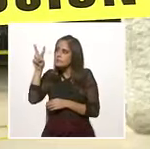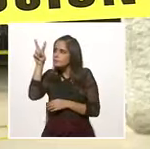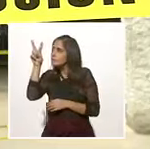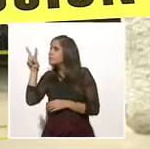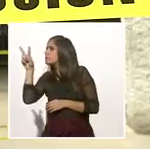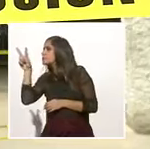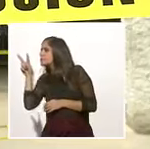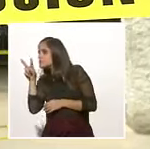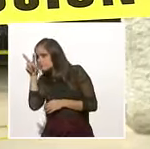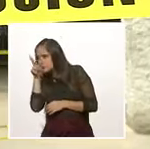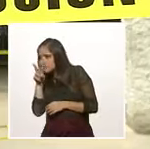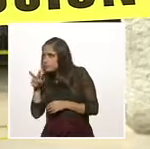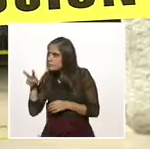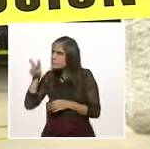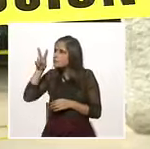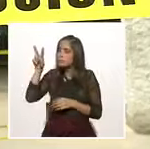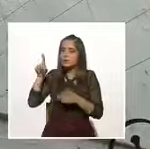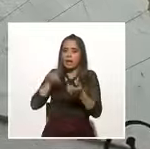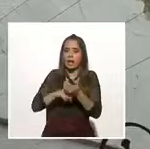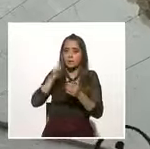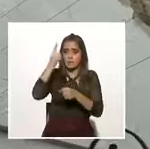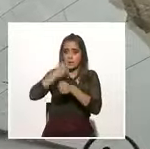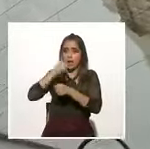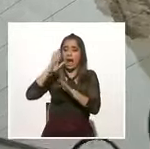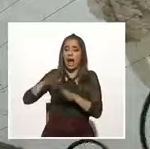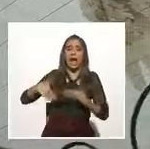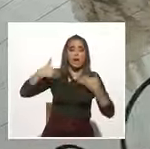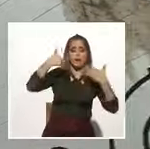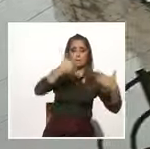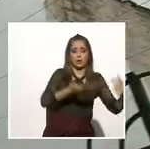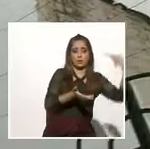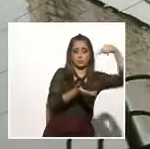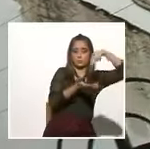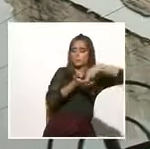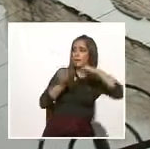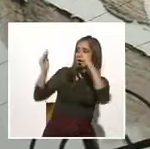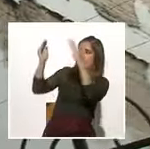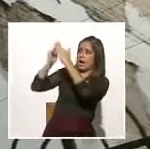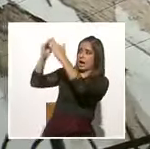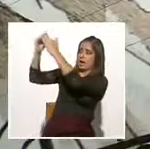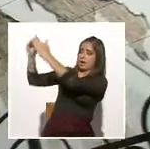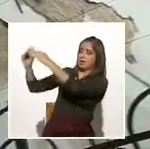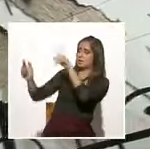a vista desde afuera. Y eso implica un conocimiento para